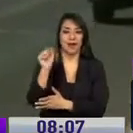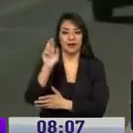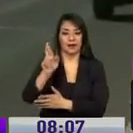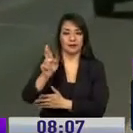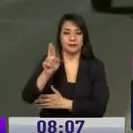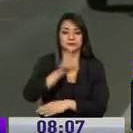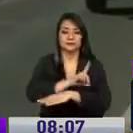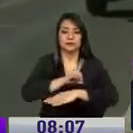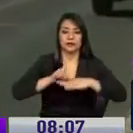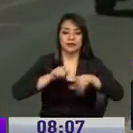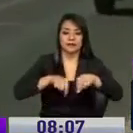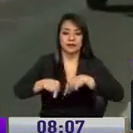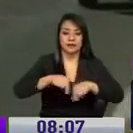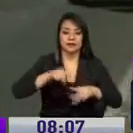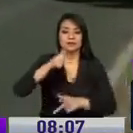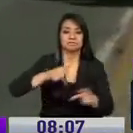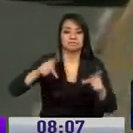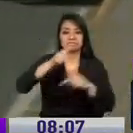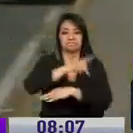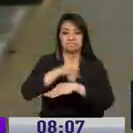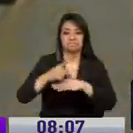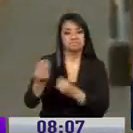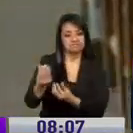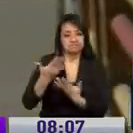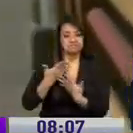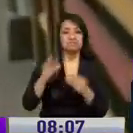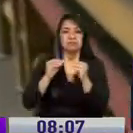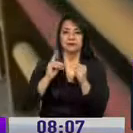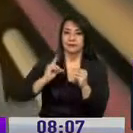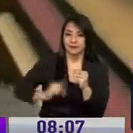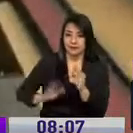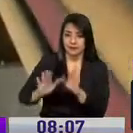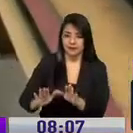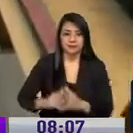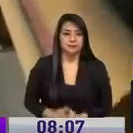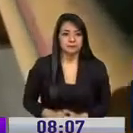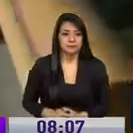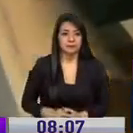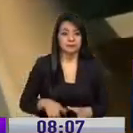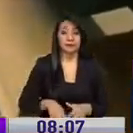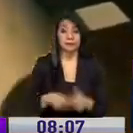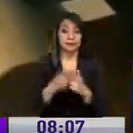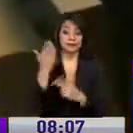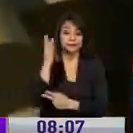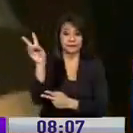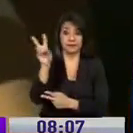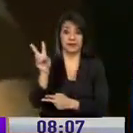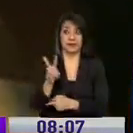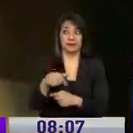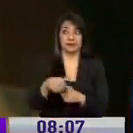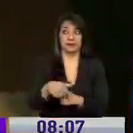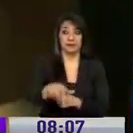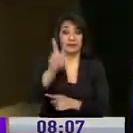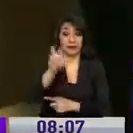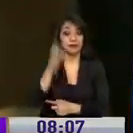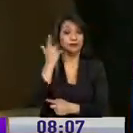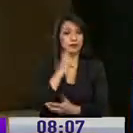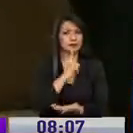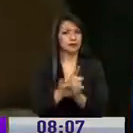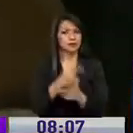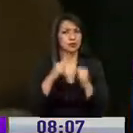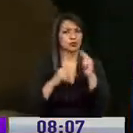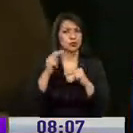Vialidad de la Prefectura de Pichincha, para que nos amplíe la información. Comenzó el cierre el día viernes y durará 30 días. ¿Qué se